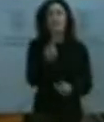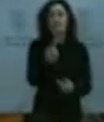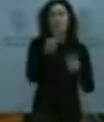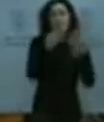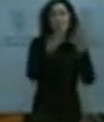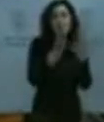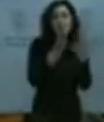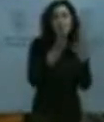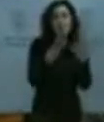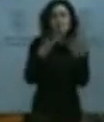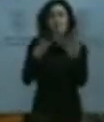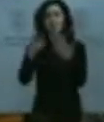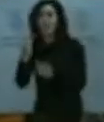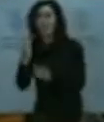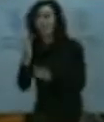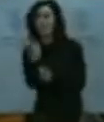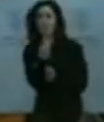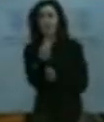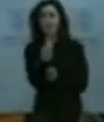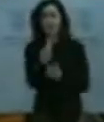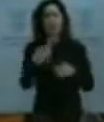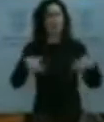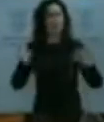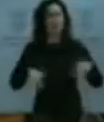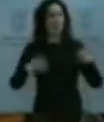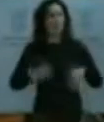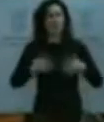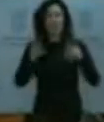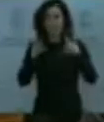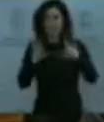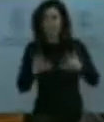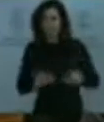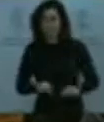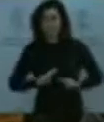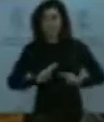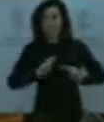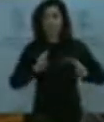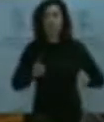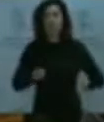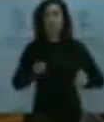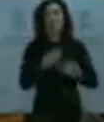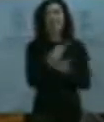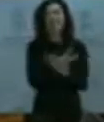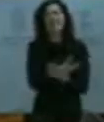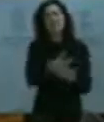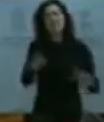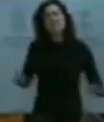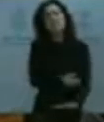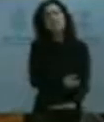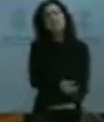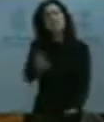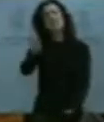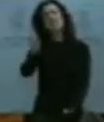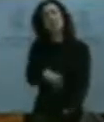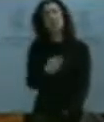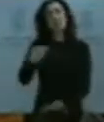cifra a devolver por los socialistas rondará los 18 millones de euros. Y si no, tiempo al